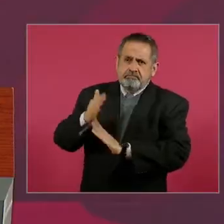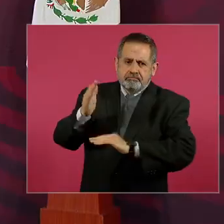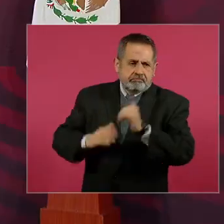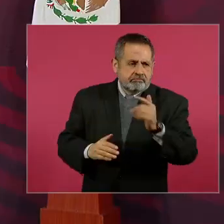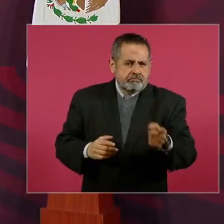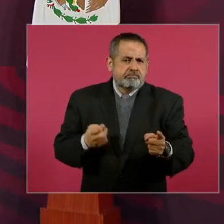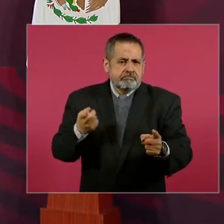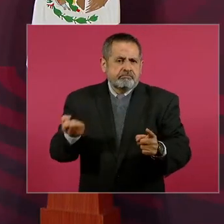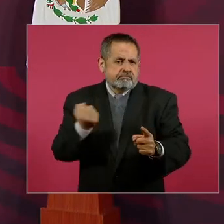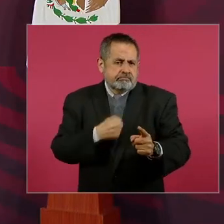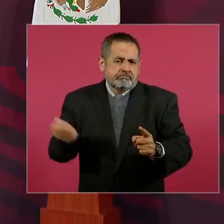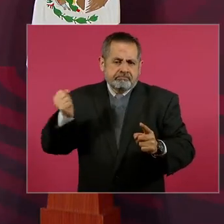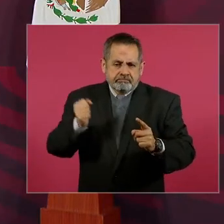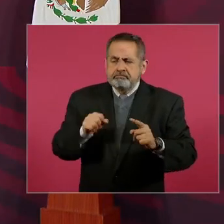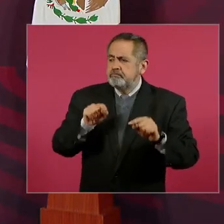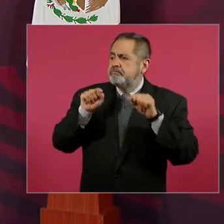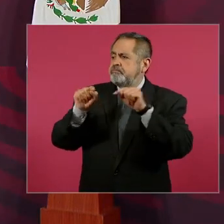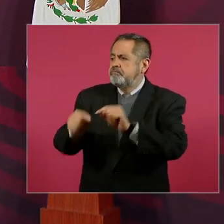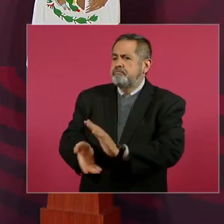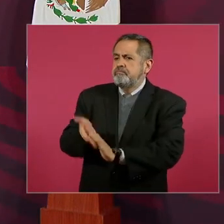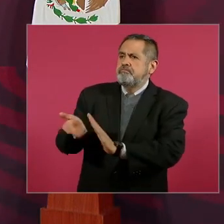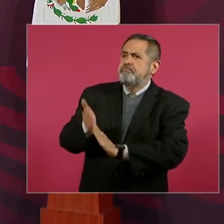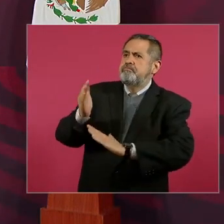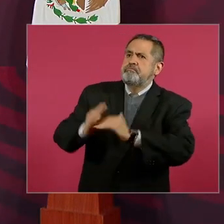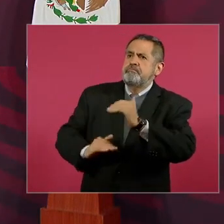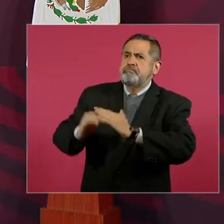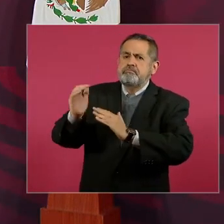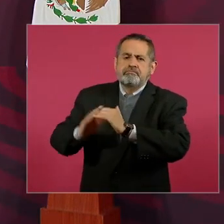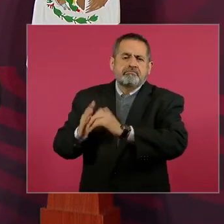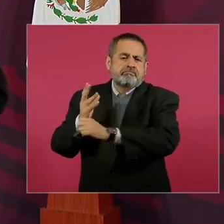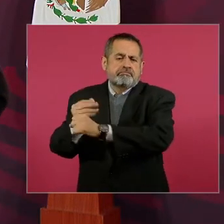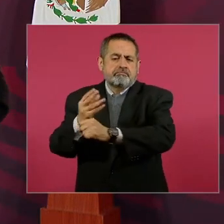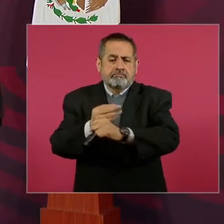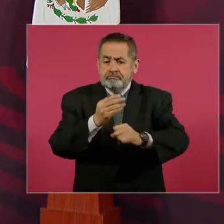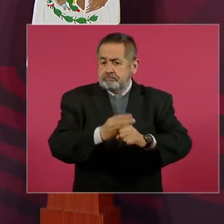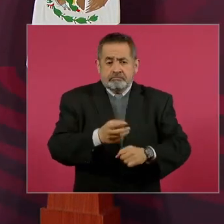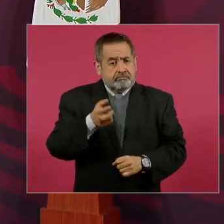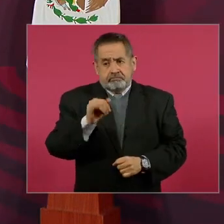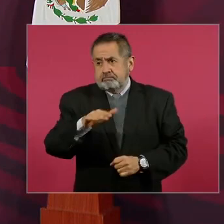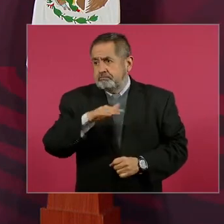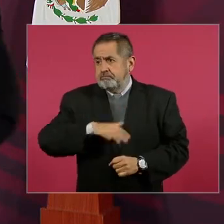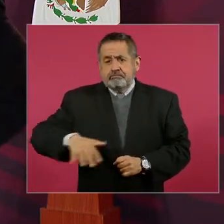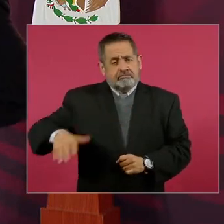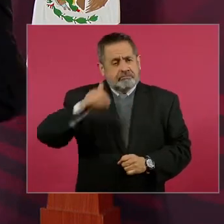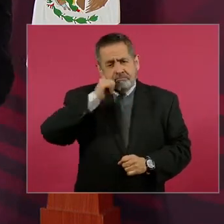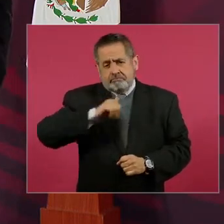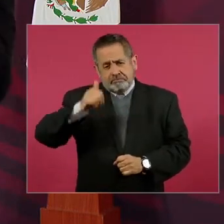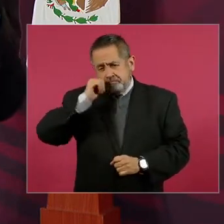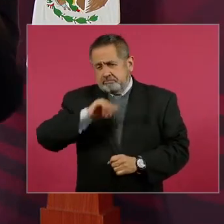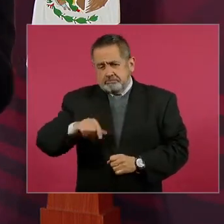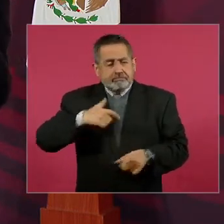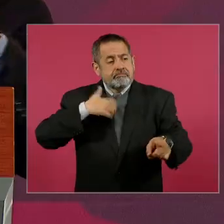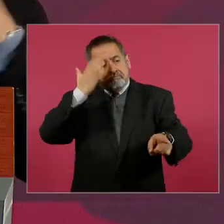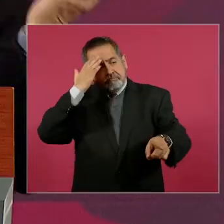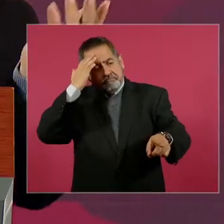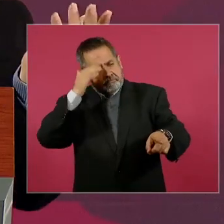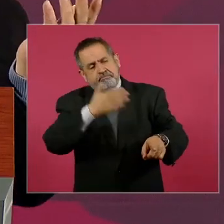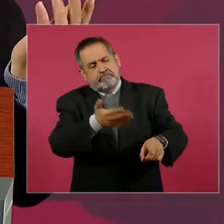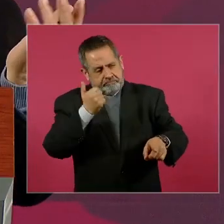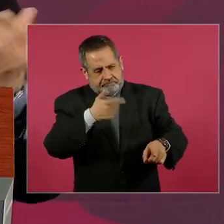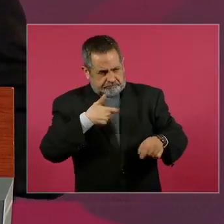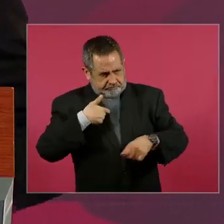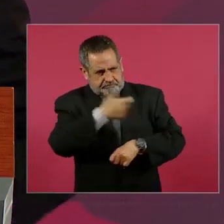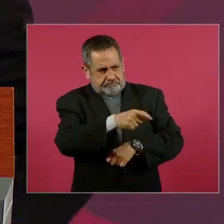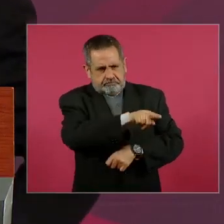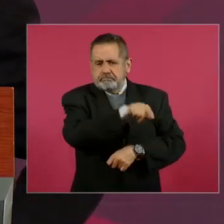y con ellos va haciendo sus casas. Así se han construido, pues, la mayoría